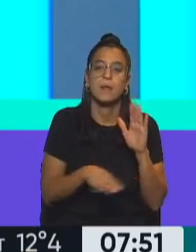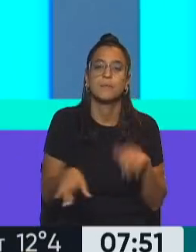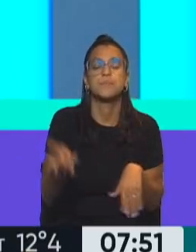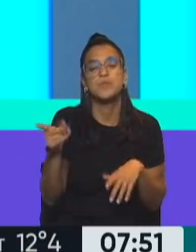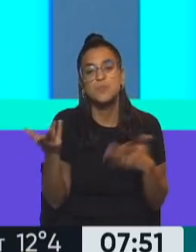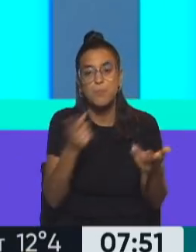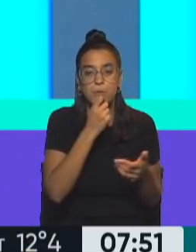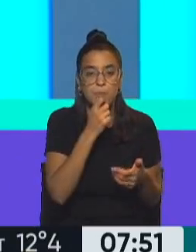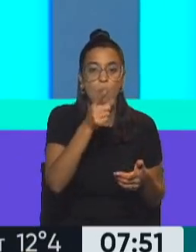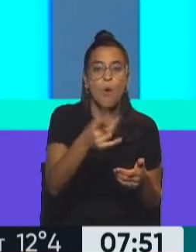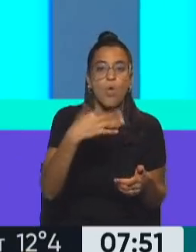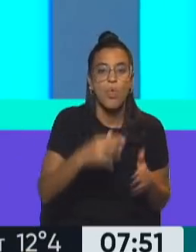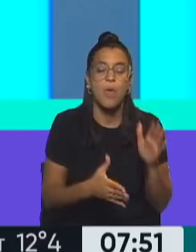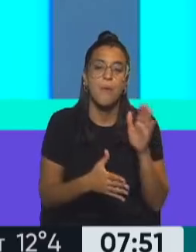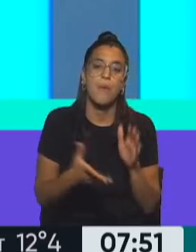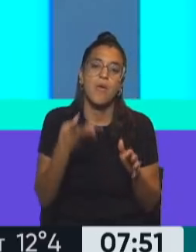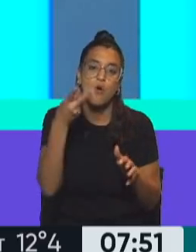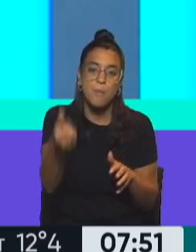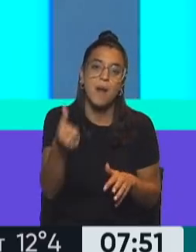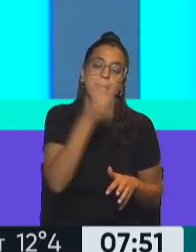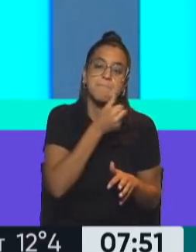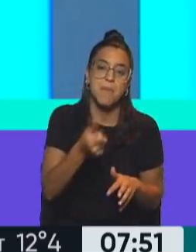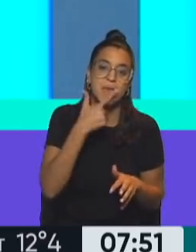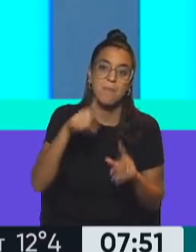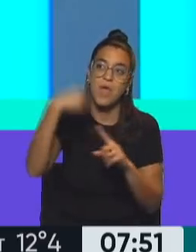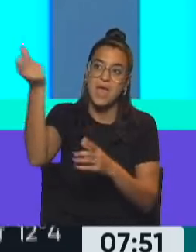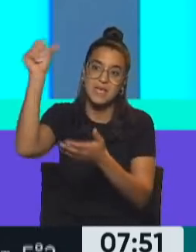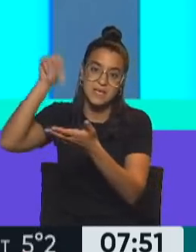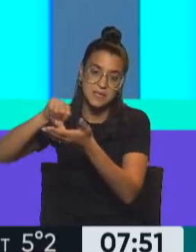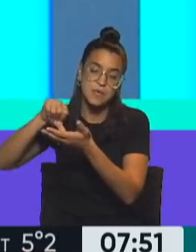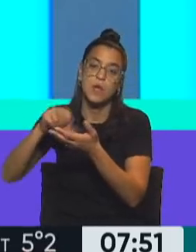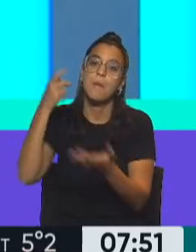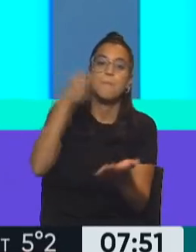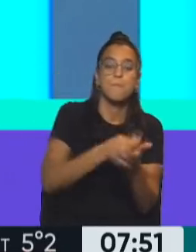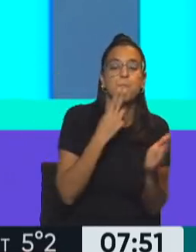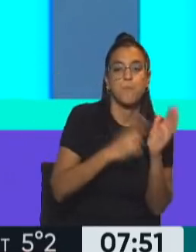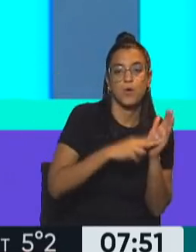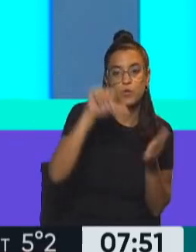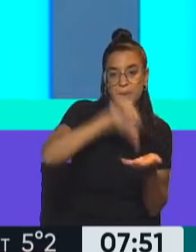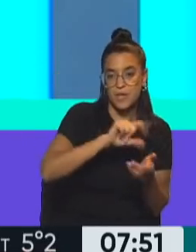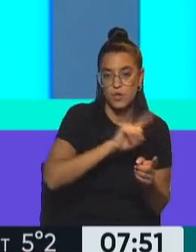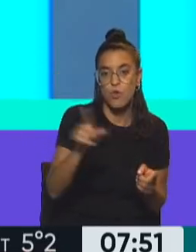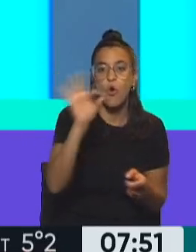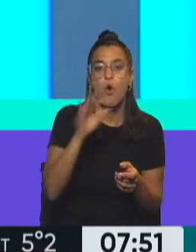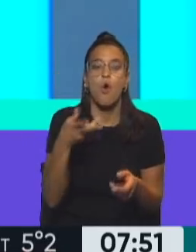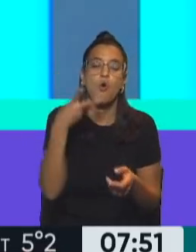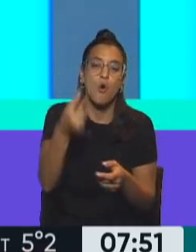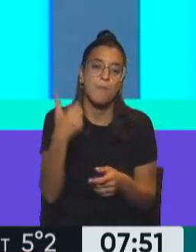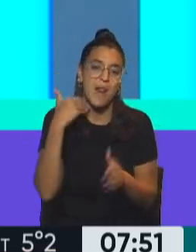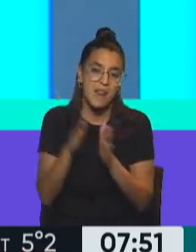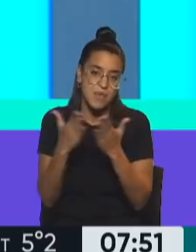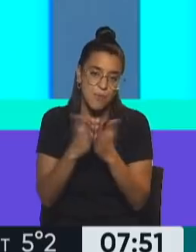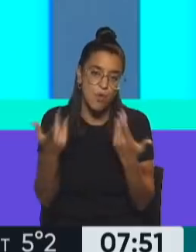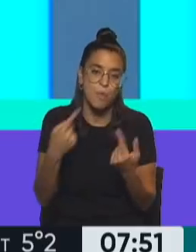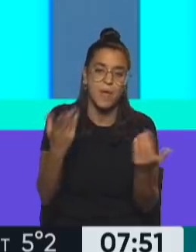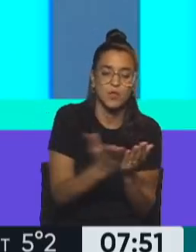y por ejemplo si va a hacer que comprar un medicamento que viene el exterior no tenéis que pagar el impuesto país si tienes que comprar un libro por ejemplo